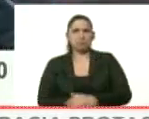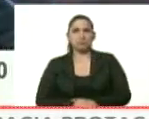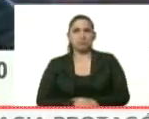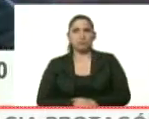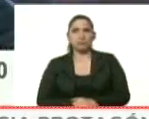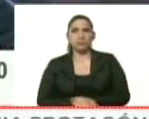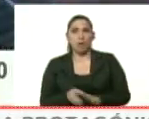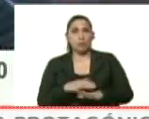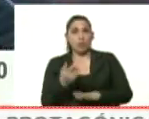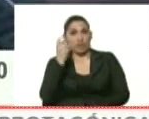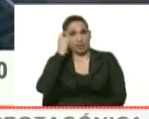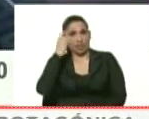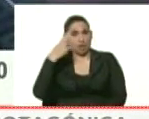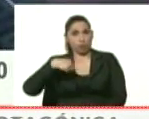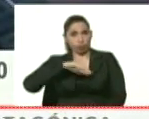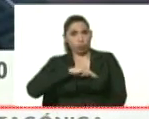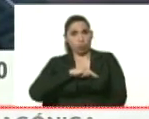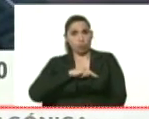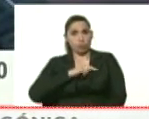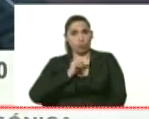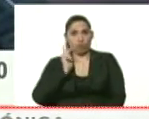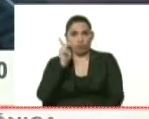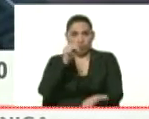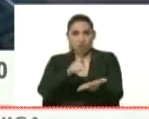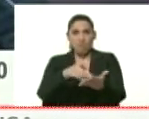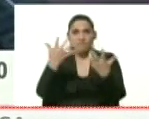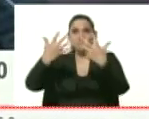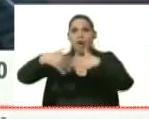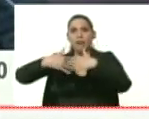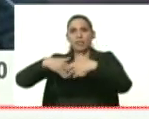porque en estos días fui a una fábrica de zapatos